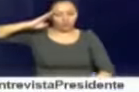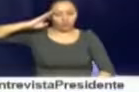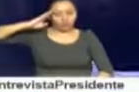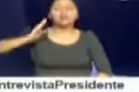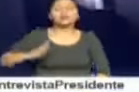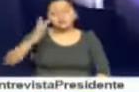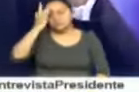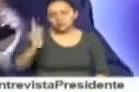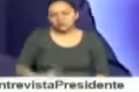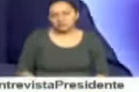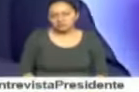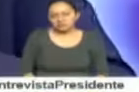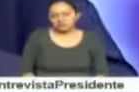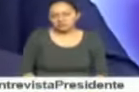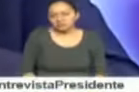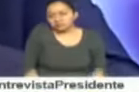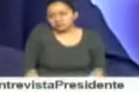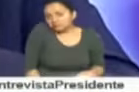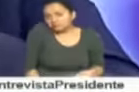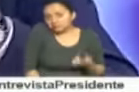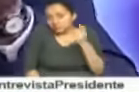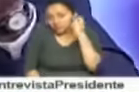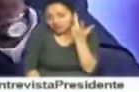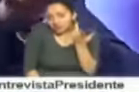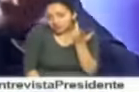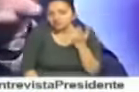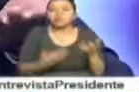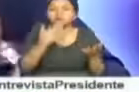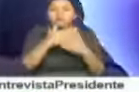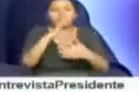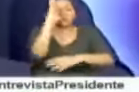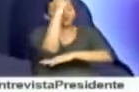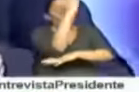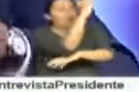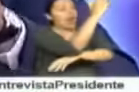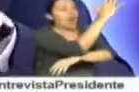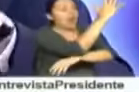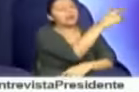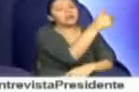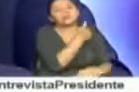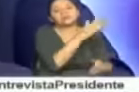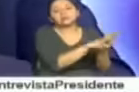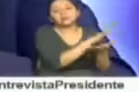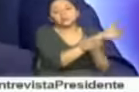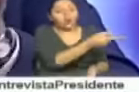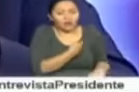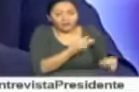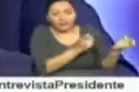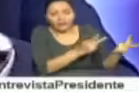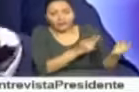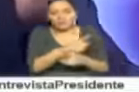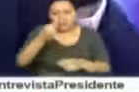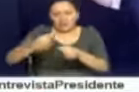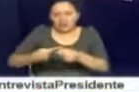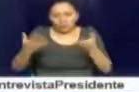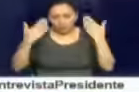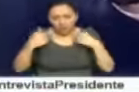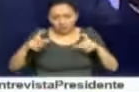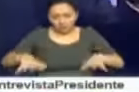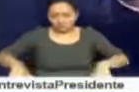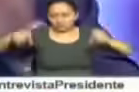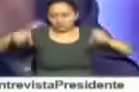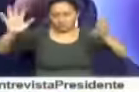si estuvieran en la selva y no hubiera alternativas educativas, pero en Quito, Guayaquil, Cuenca, ¿por qué? Ya tenía su propio sistema educativo, su propio sistema de salud, no sé si